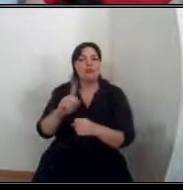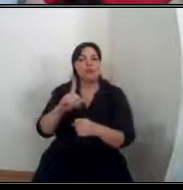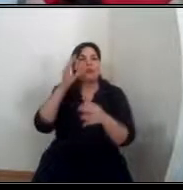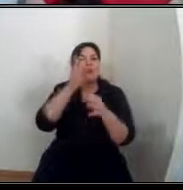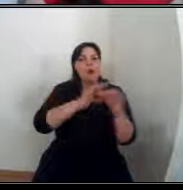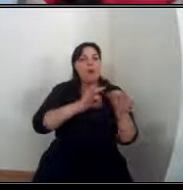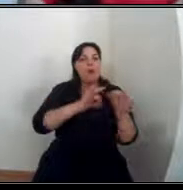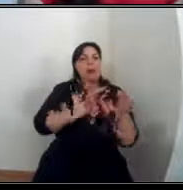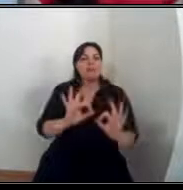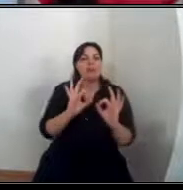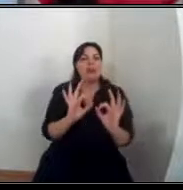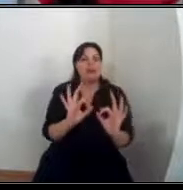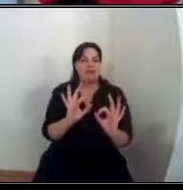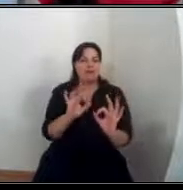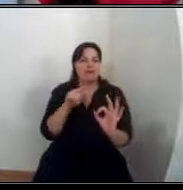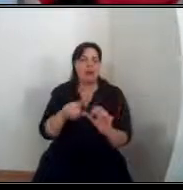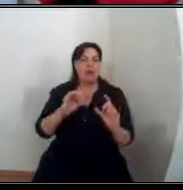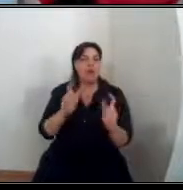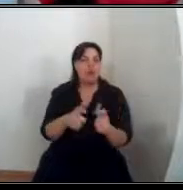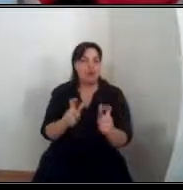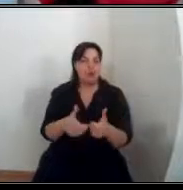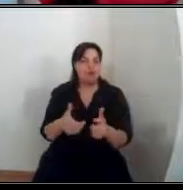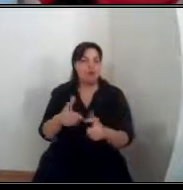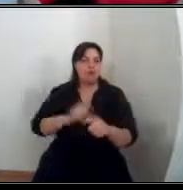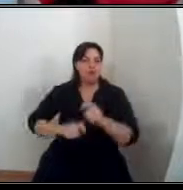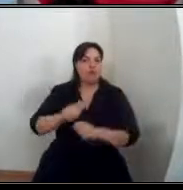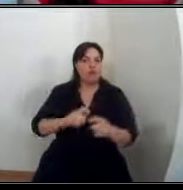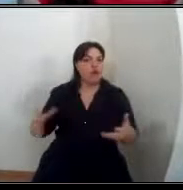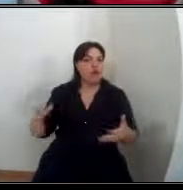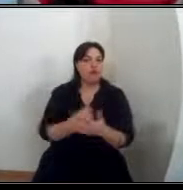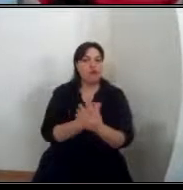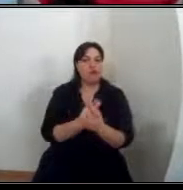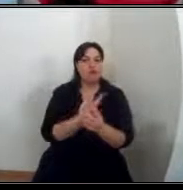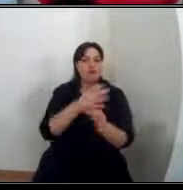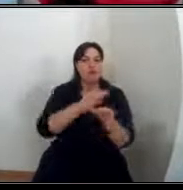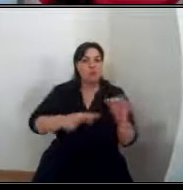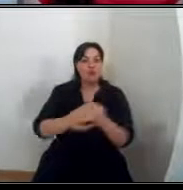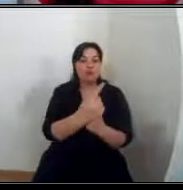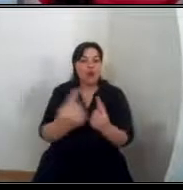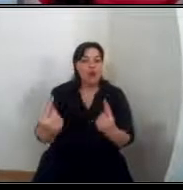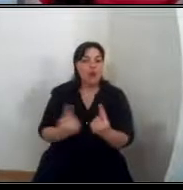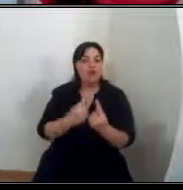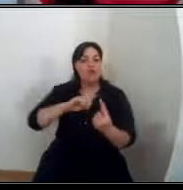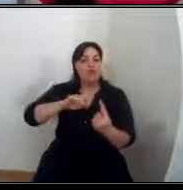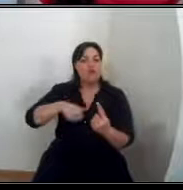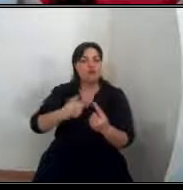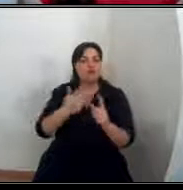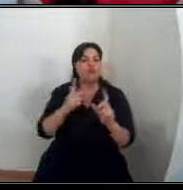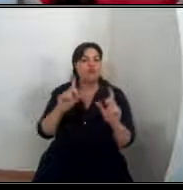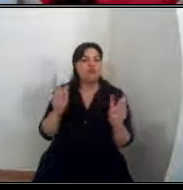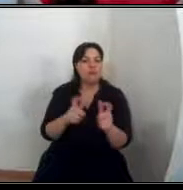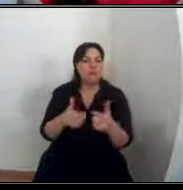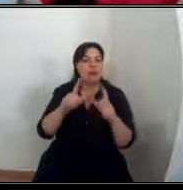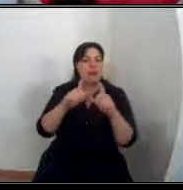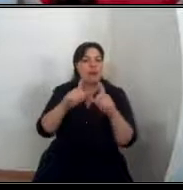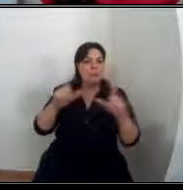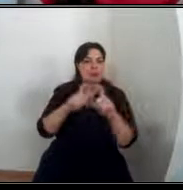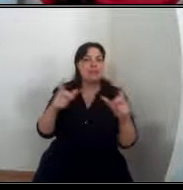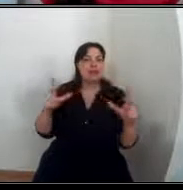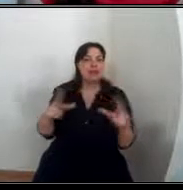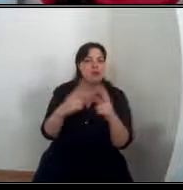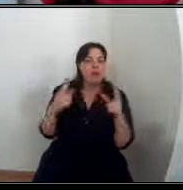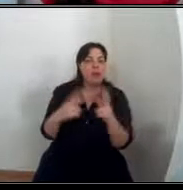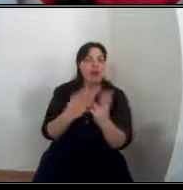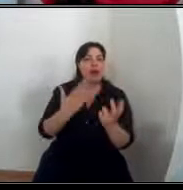municipios. Ahí hicimos reuniones con todas las asociaciones de cada uno de los municipios empresariales, sociales, por supuesto con